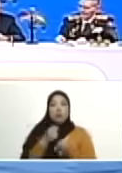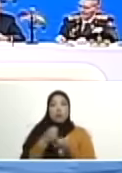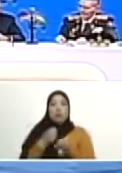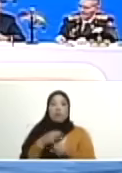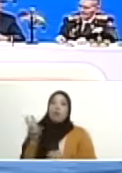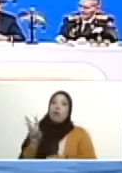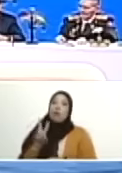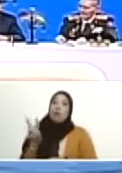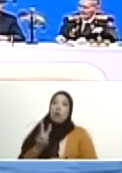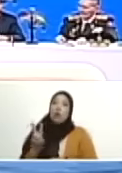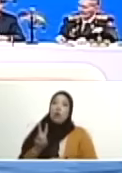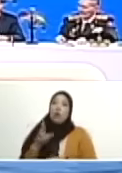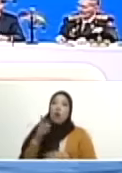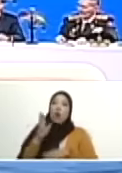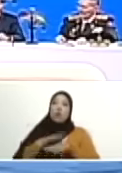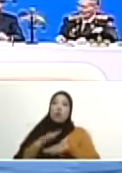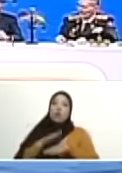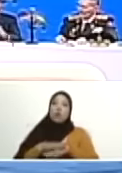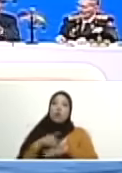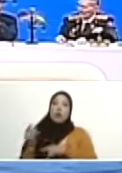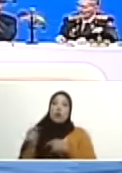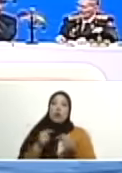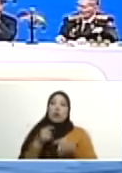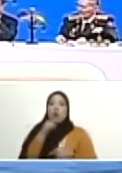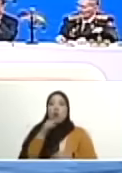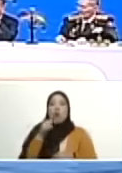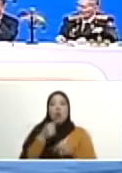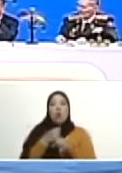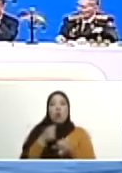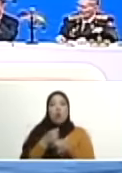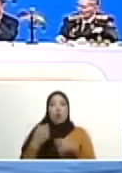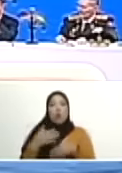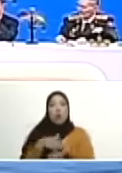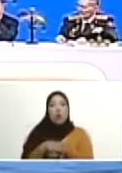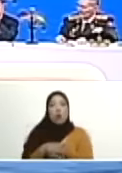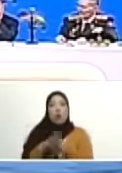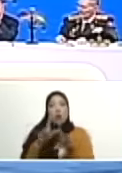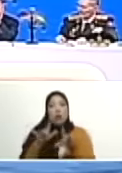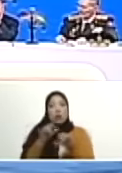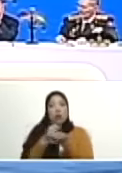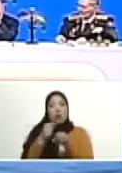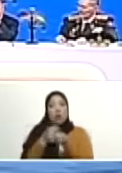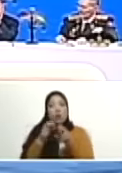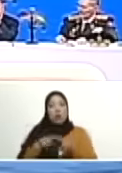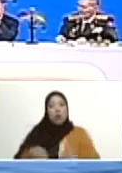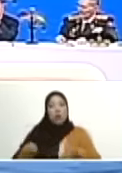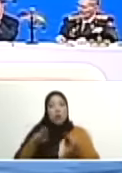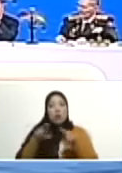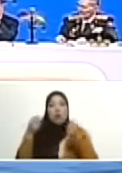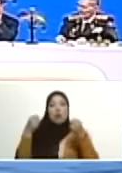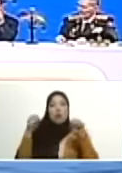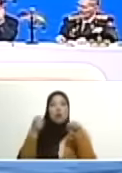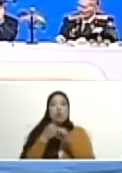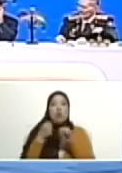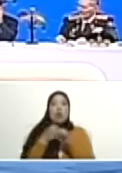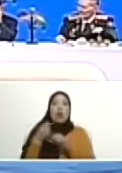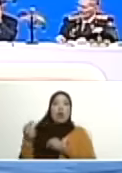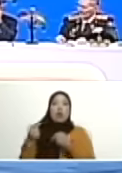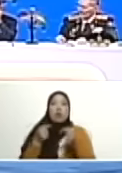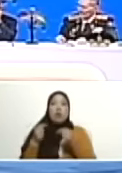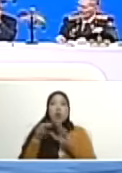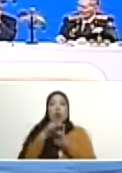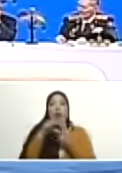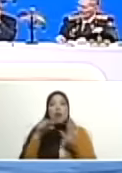Venezuela, le solicito respetuosamente en su condición de secretario general que en ejercicio de la facultad que le confiere el